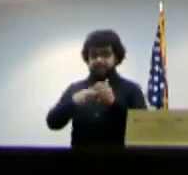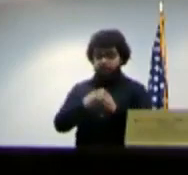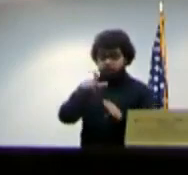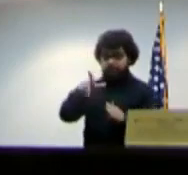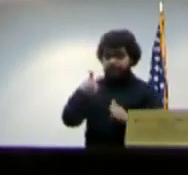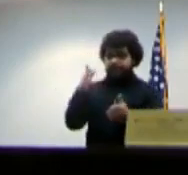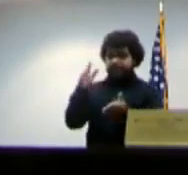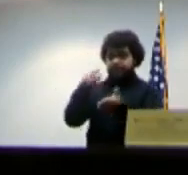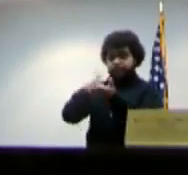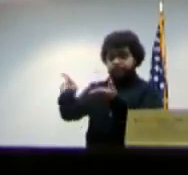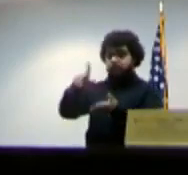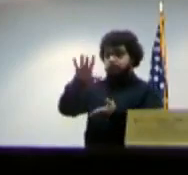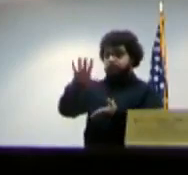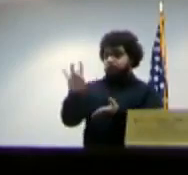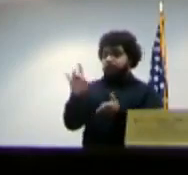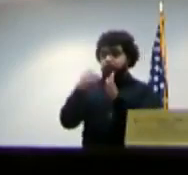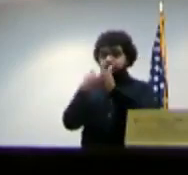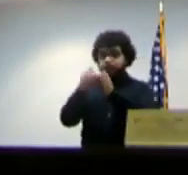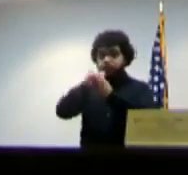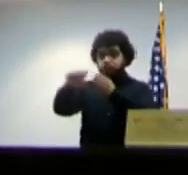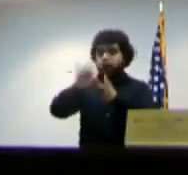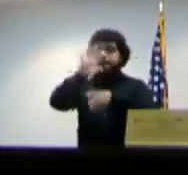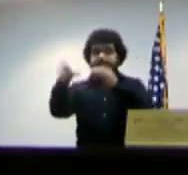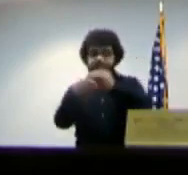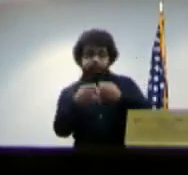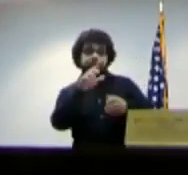Luma adicionales a los 105 del